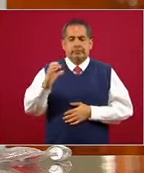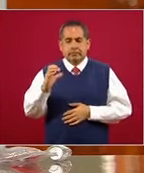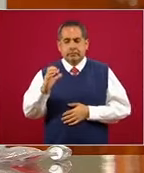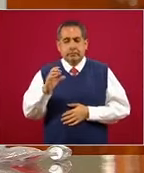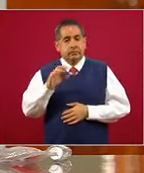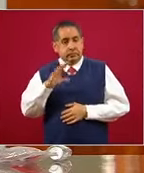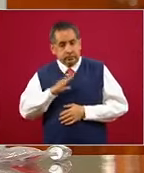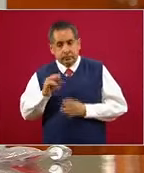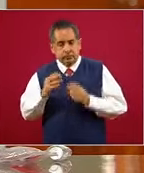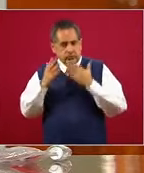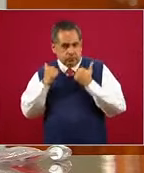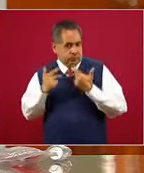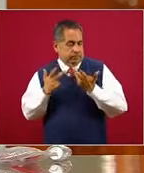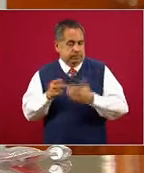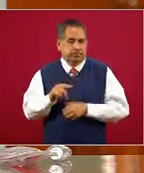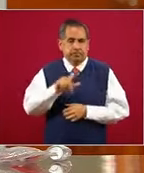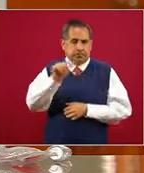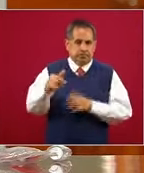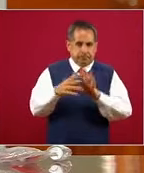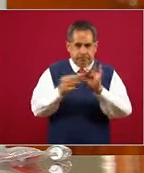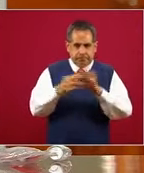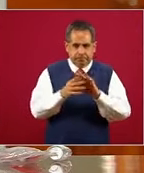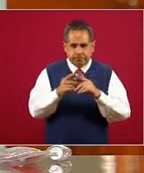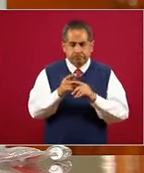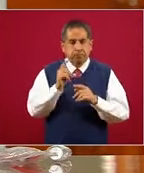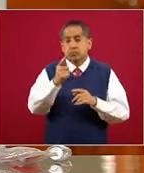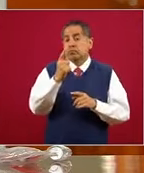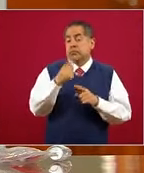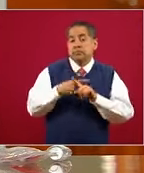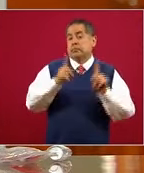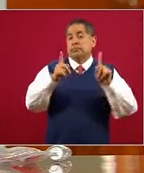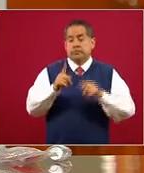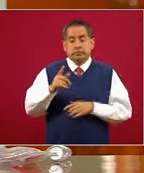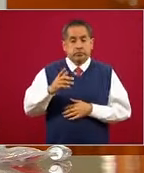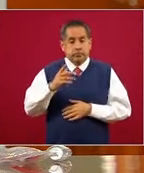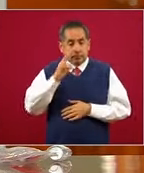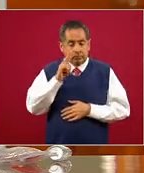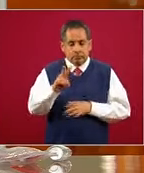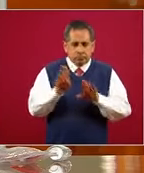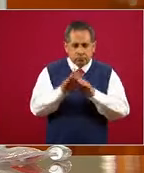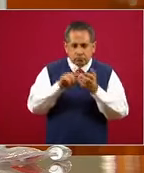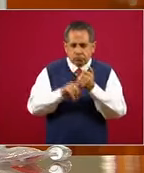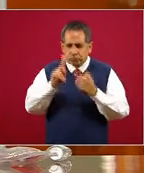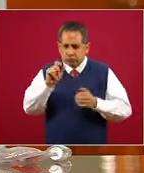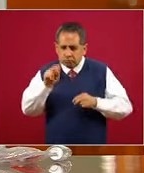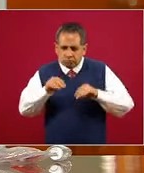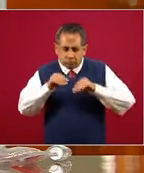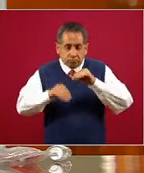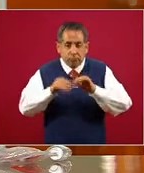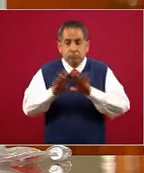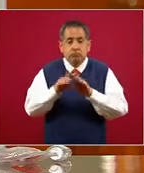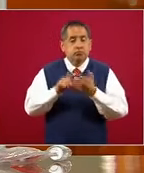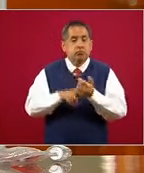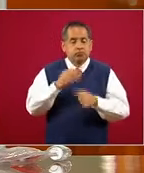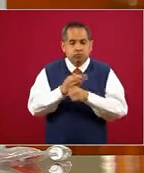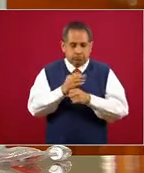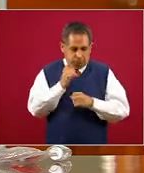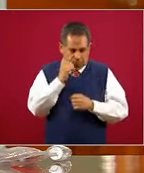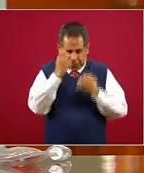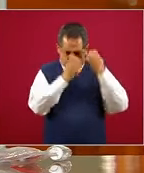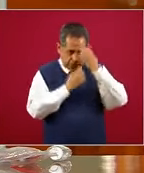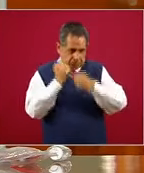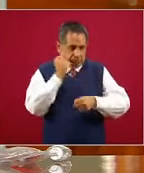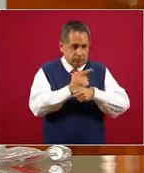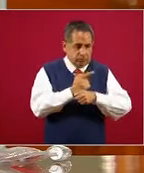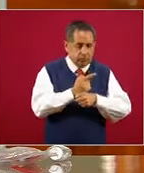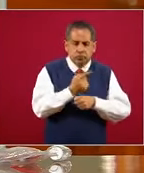o no. Después de eso, también un cambio radical en términos de la estrategia es que se está buscando el tener un diagnóstico